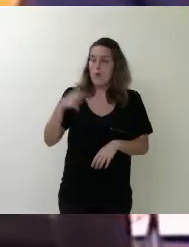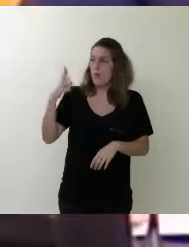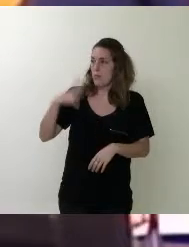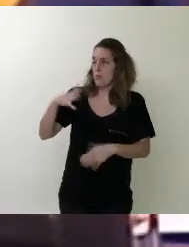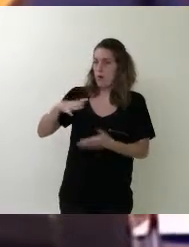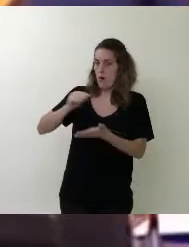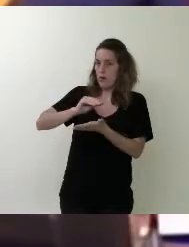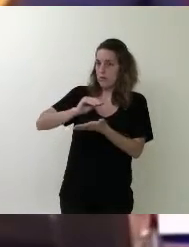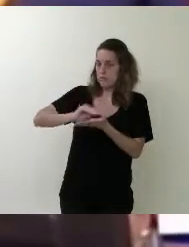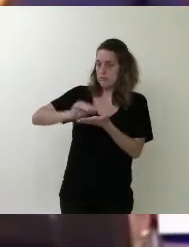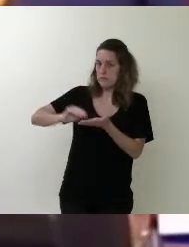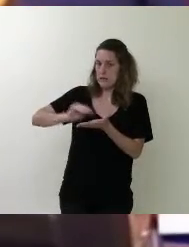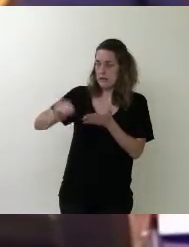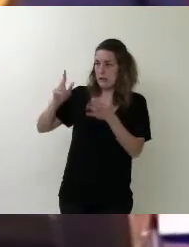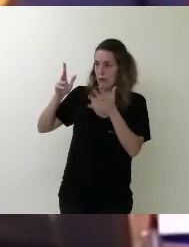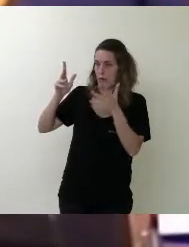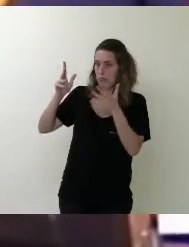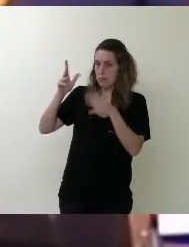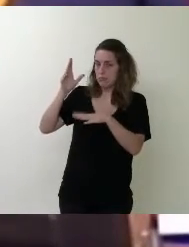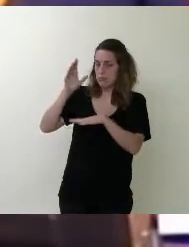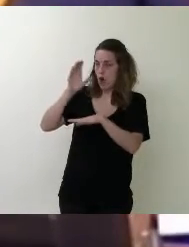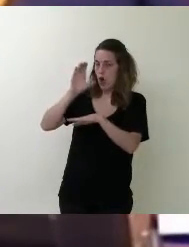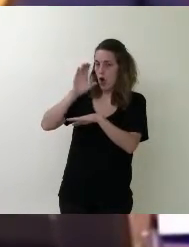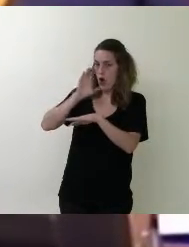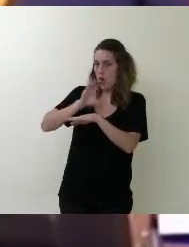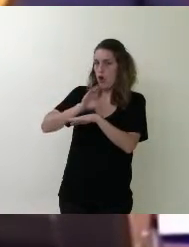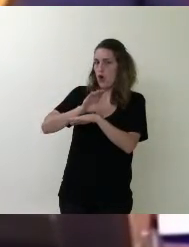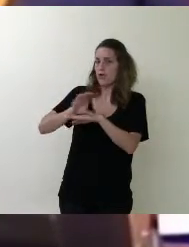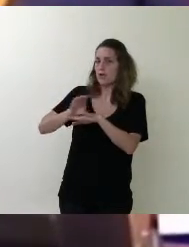sientan, los directores insulares también.